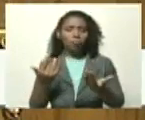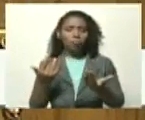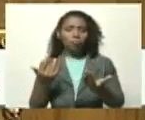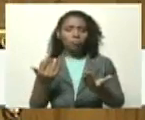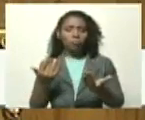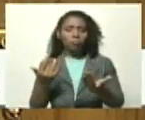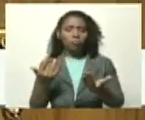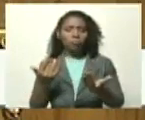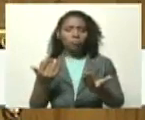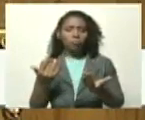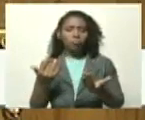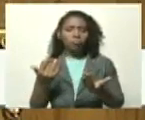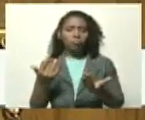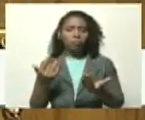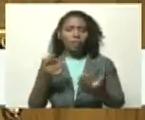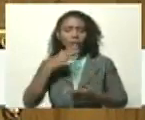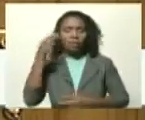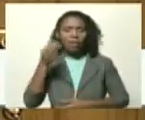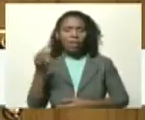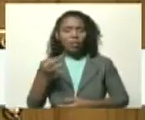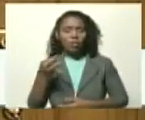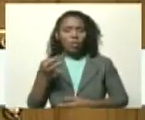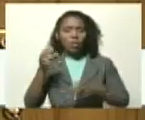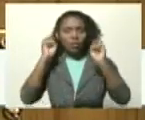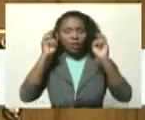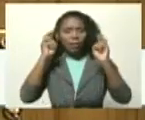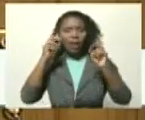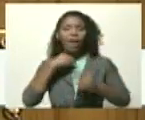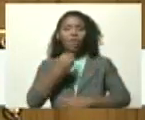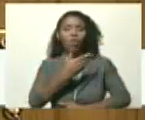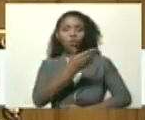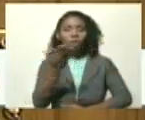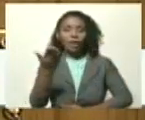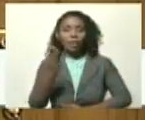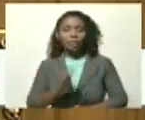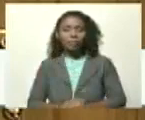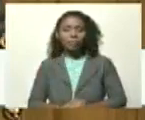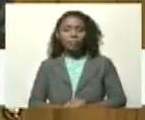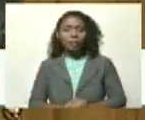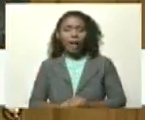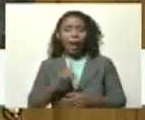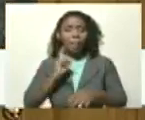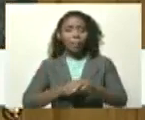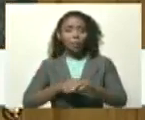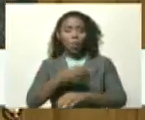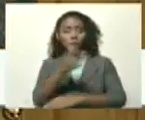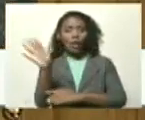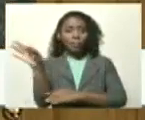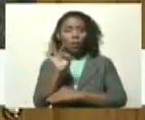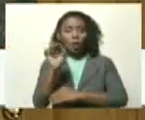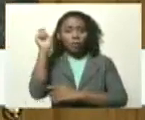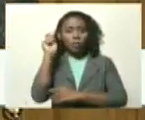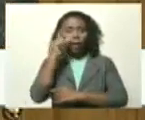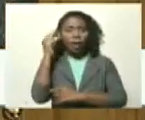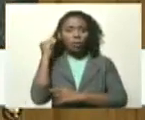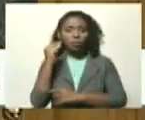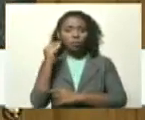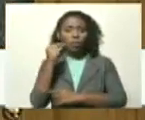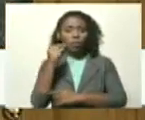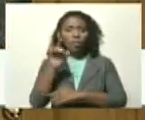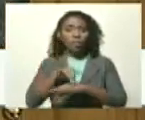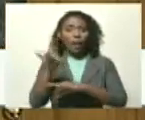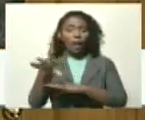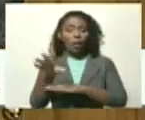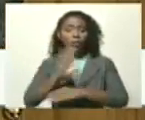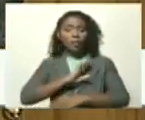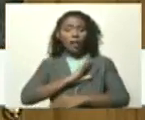de el verdadero sujeto de la voz de ustedes. En el momento que ustedes fueron electos diputadas y diputados, dejaron de